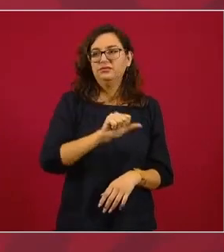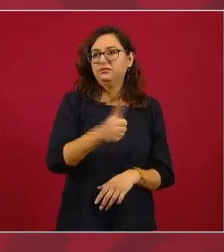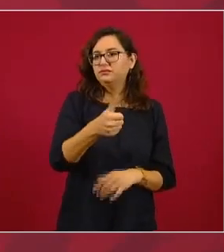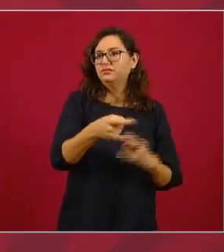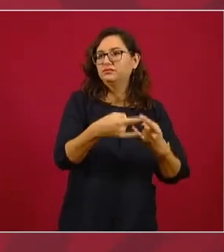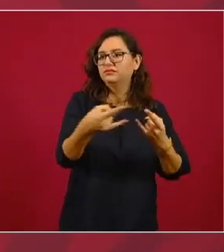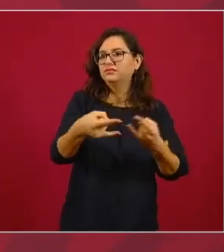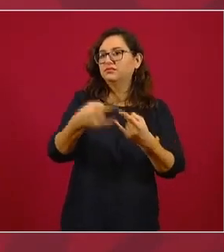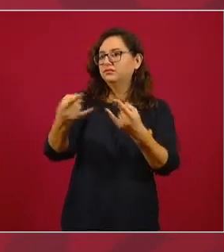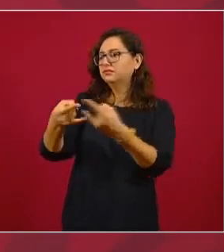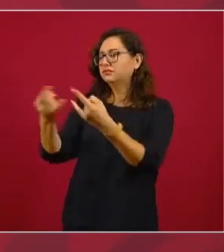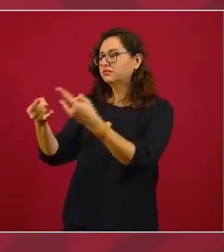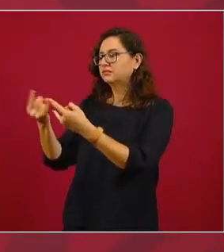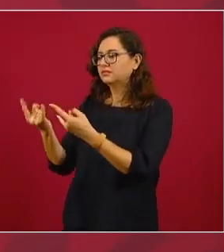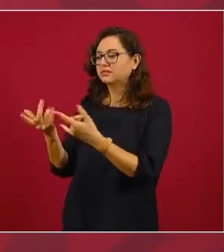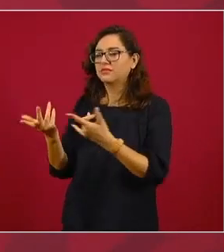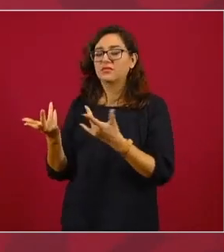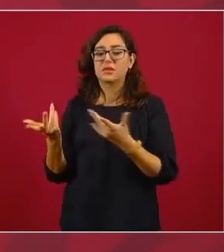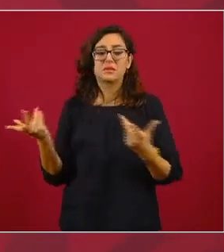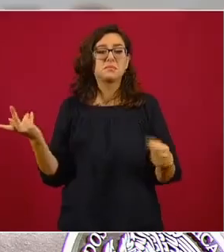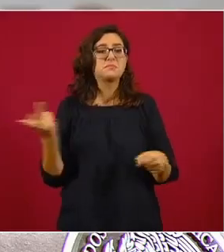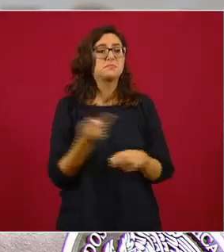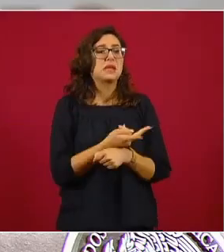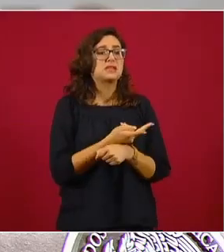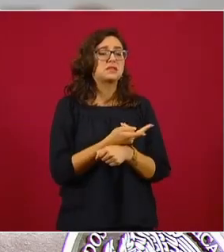con el inmovilismo,